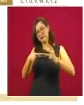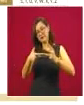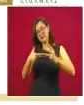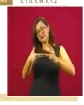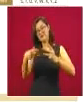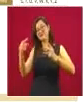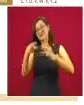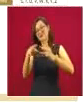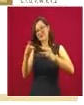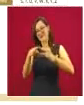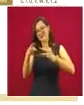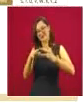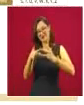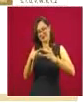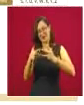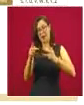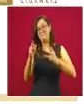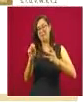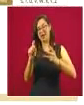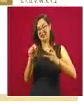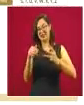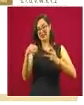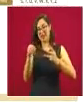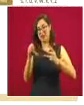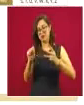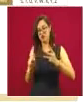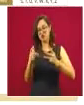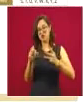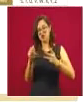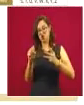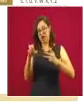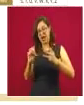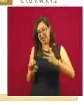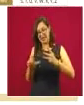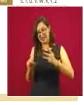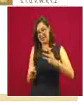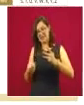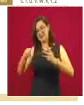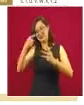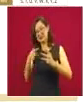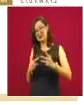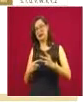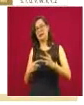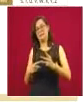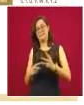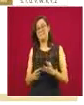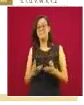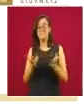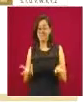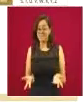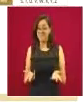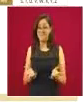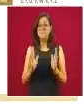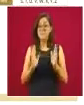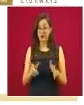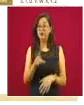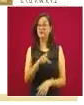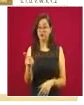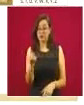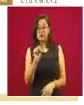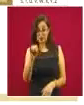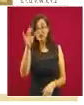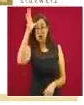dice préstamos personales, y luego otórguelo usted mismo, para que una vez que uno acepte que el préstamo está de acuerdo a